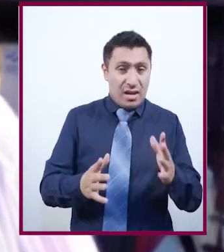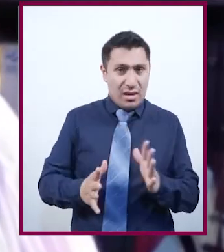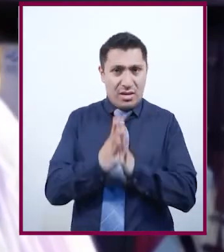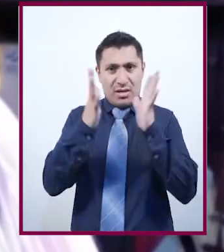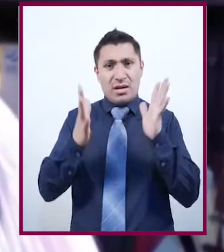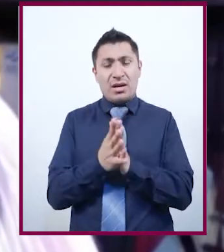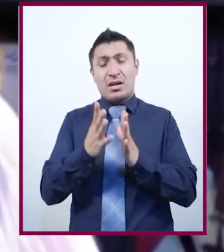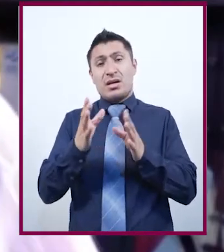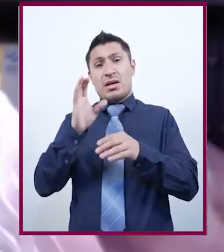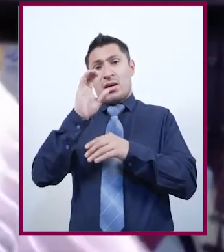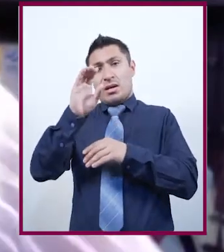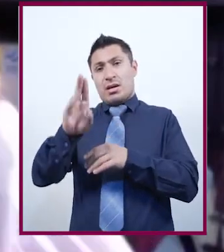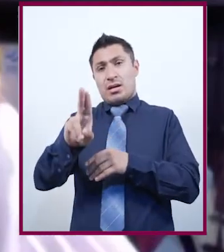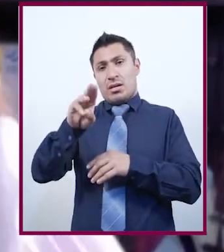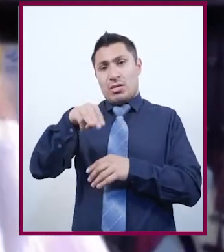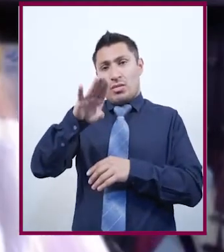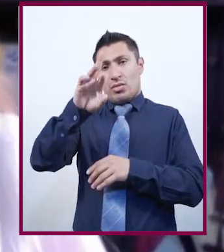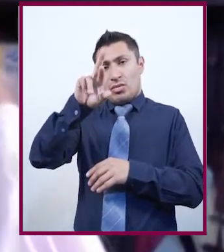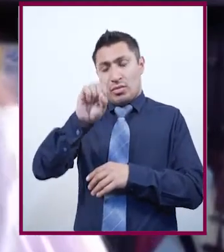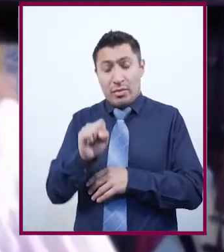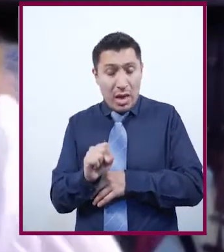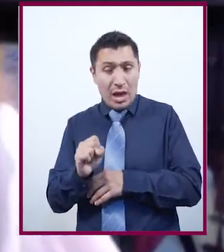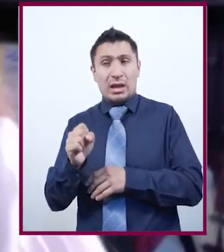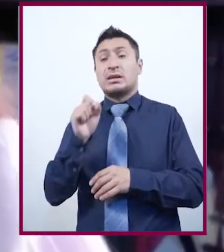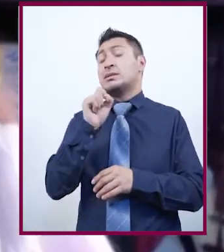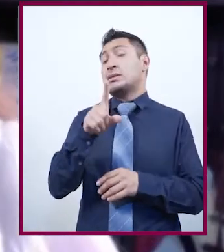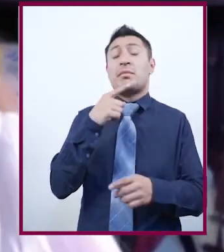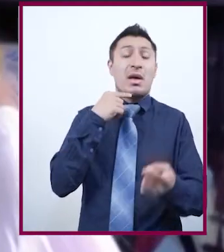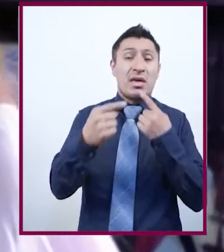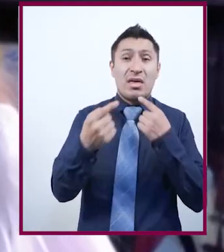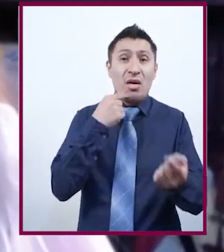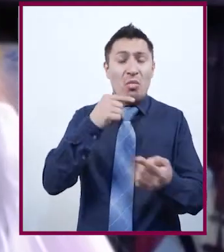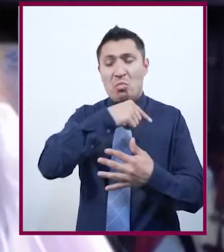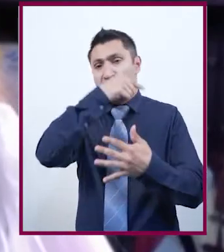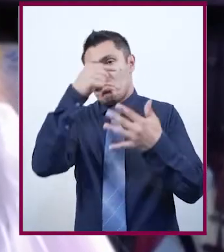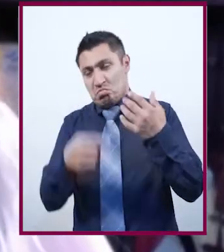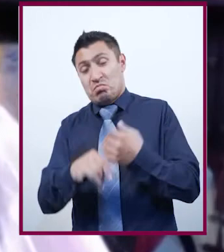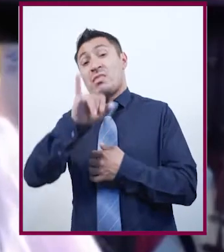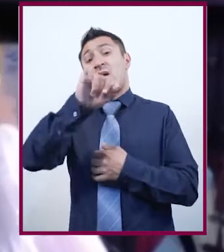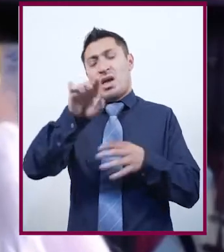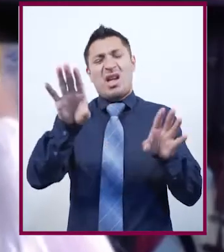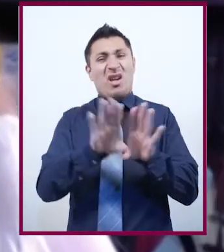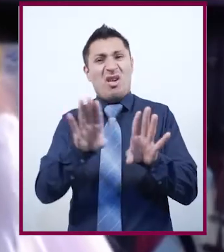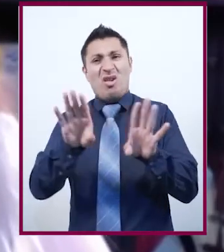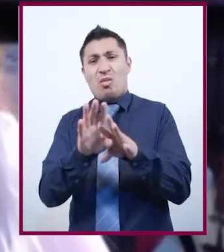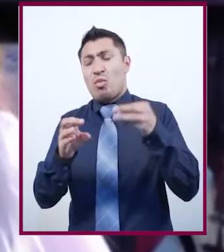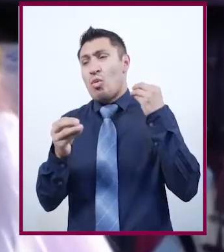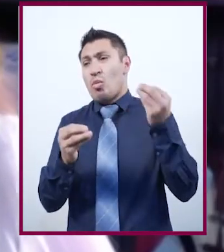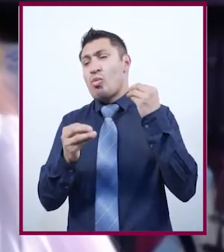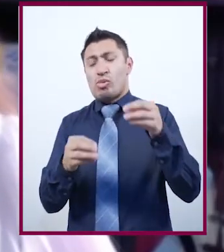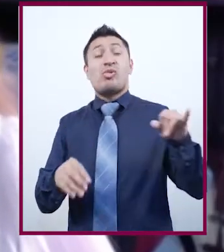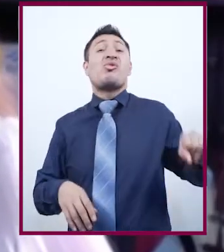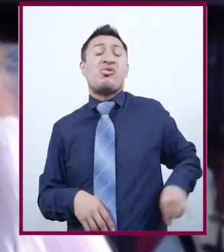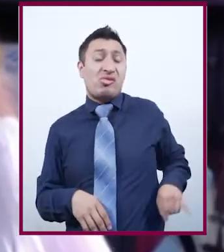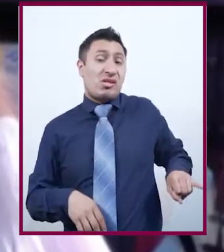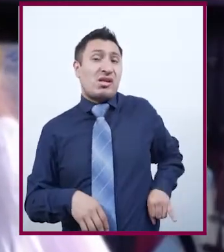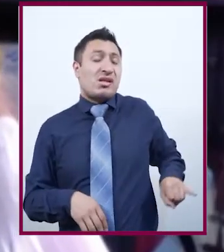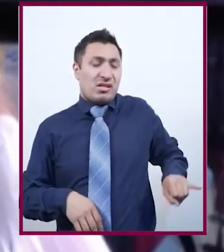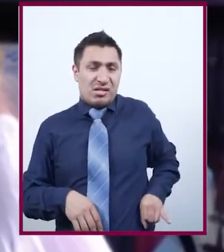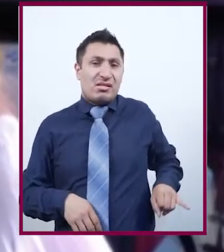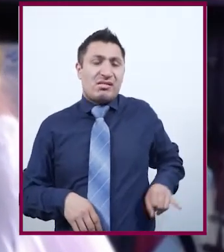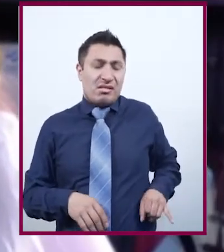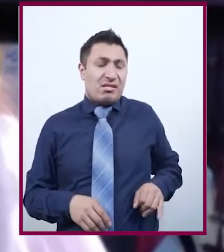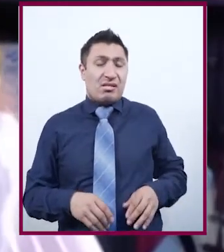participó en estas discusiones, ¿no? Sí estaba como muy interesado en la aprobación de